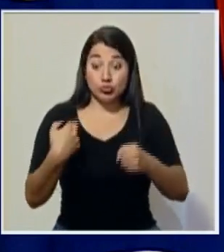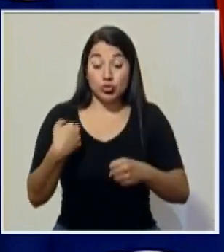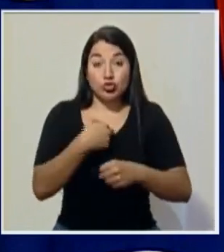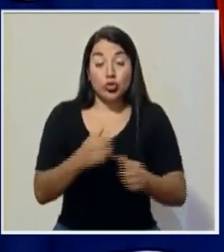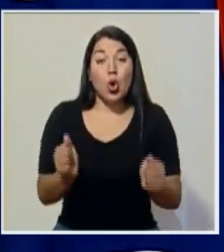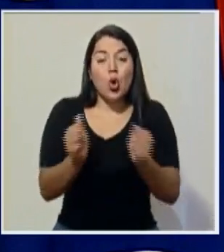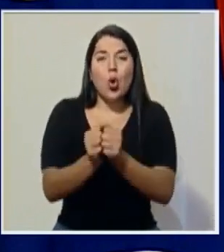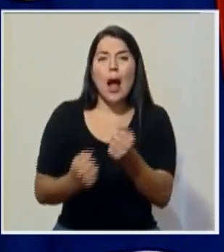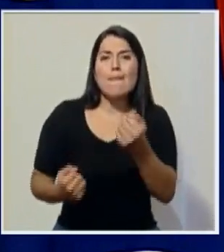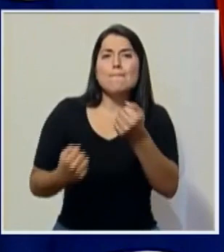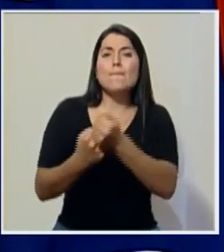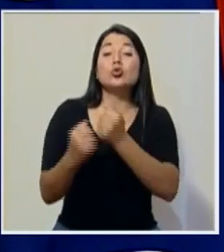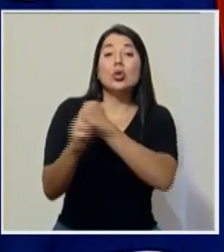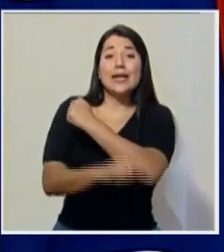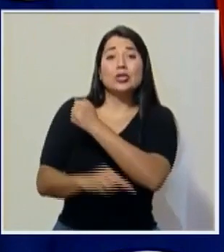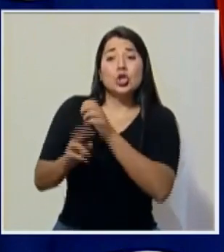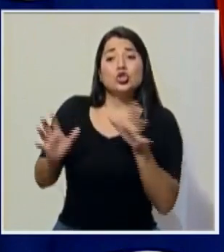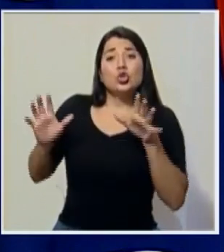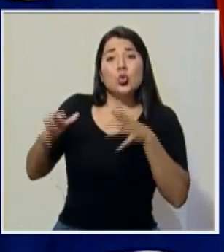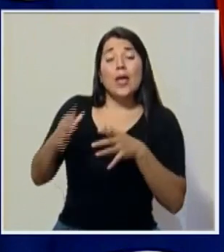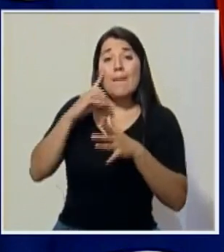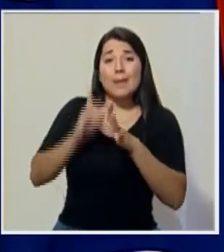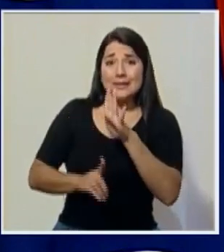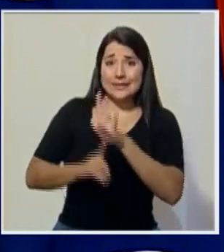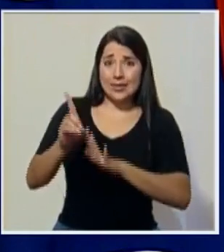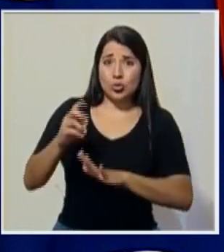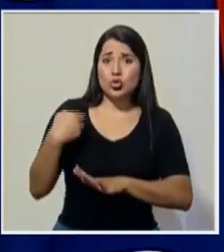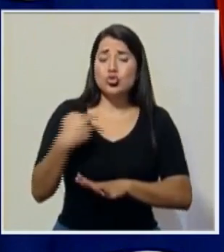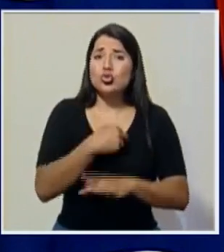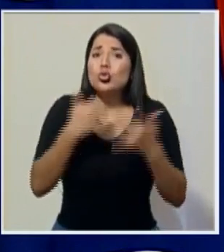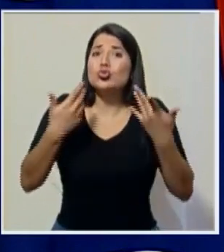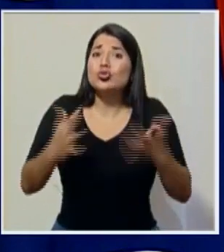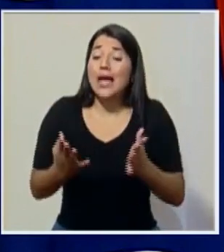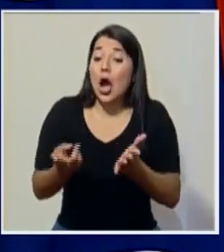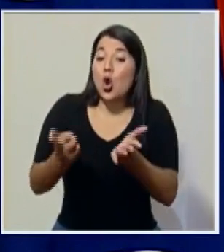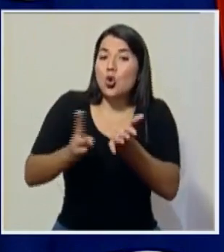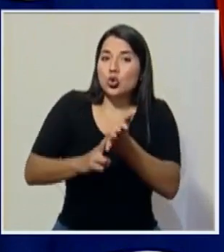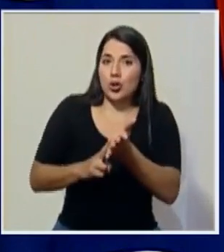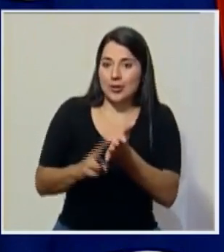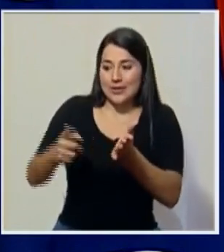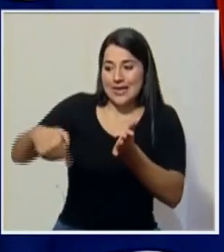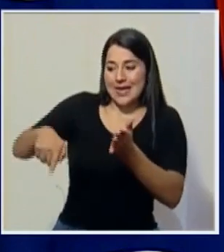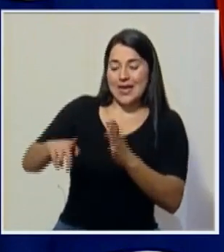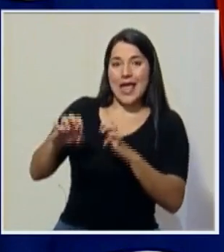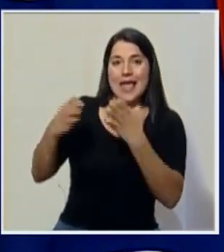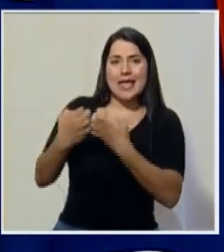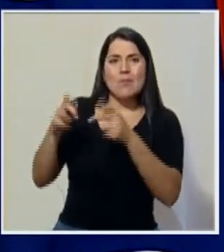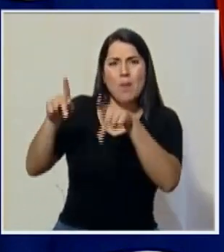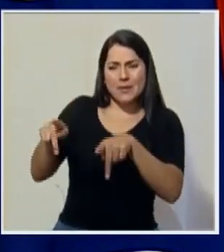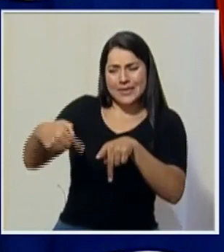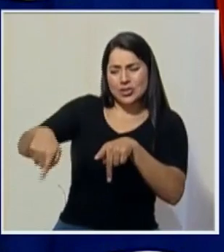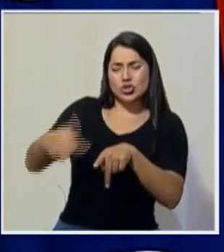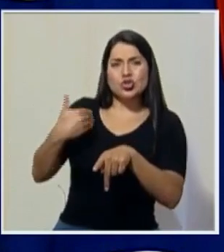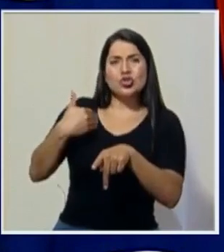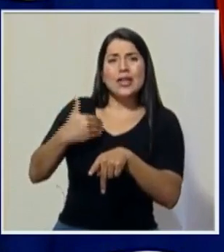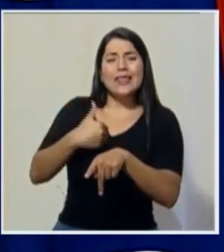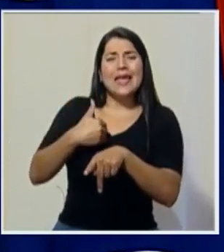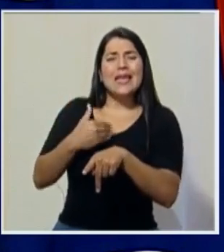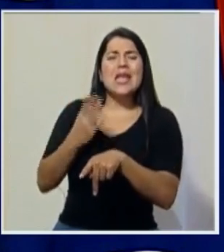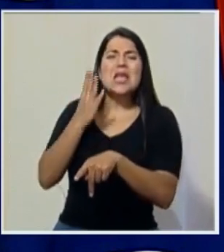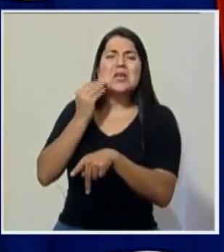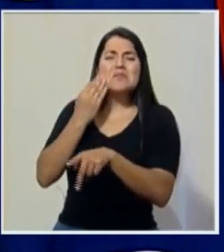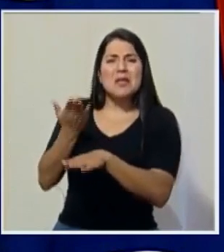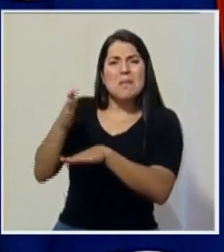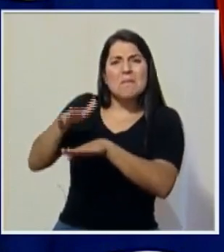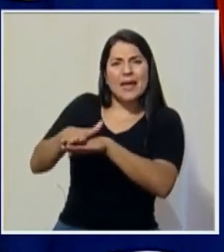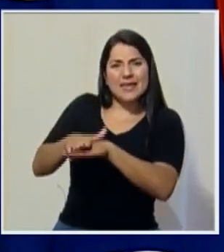Unidas para el Desarrollo, hemos contratado un equipo de personas que tienen experiencia en todos estos temas de la continuidad